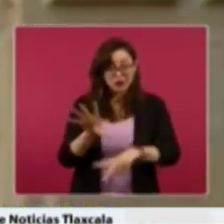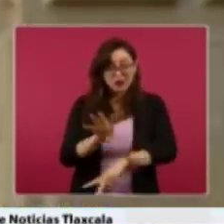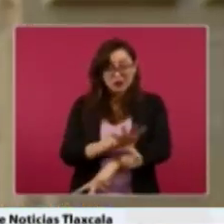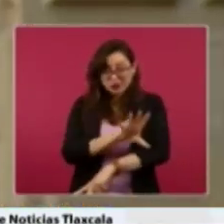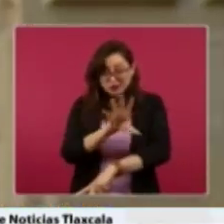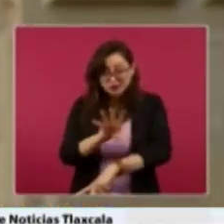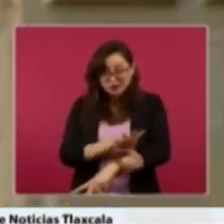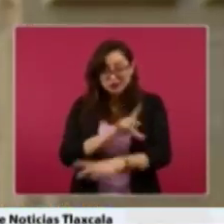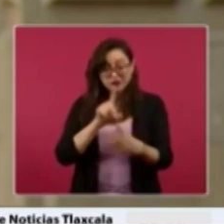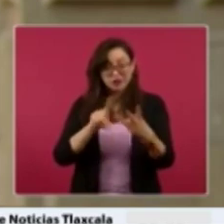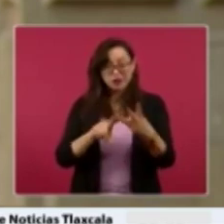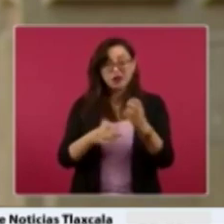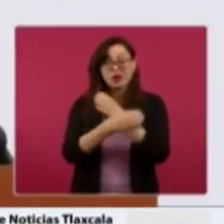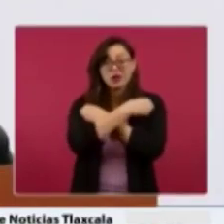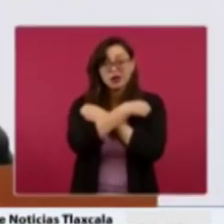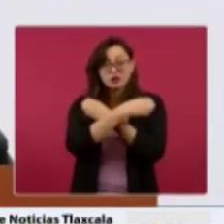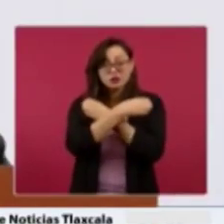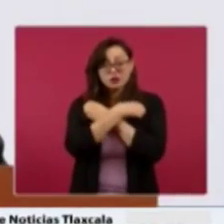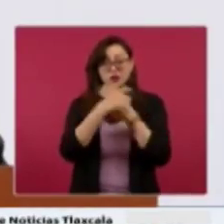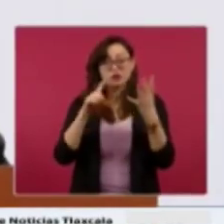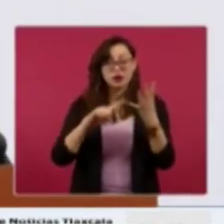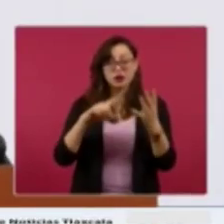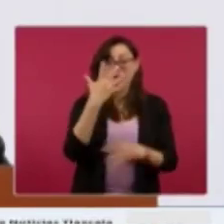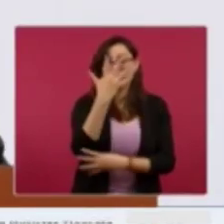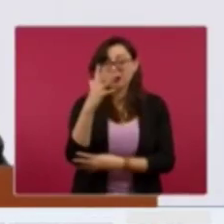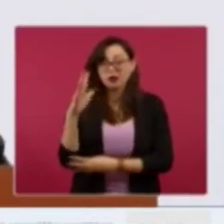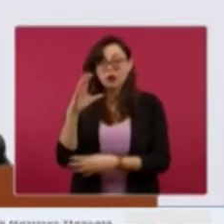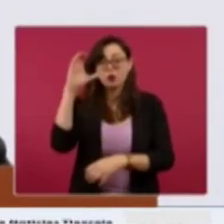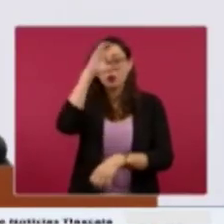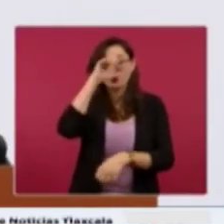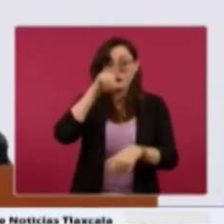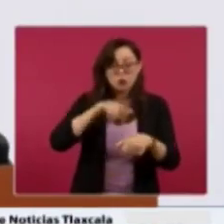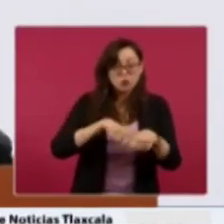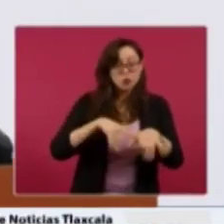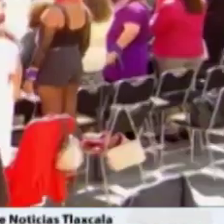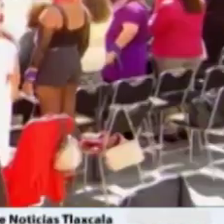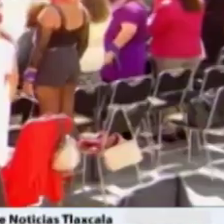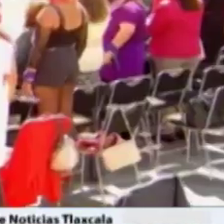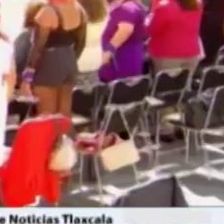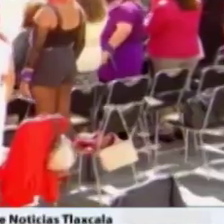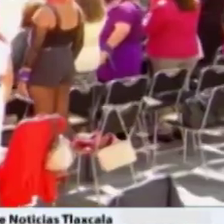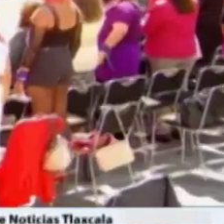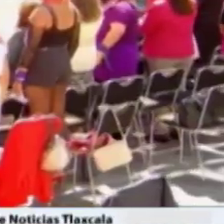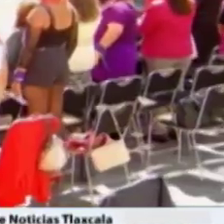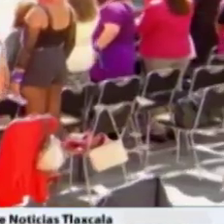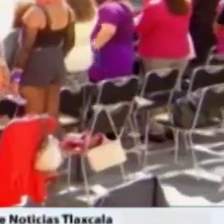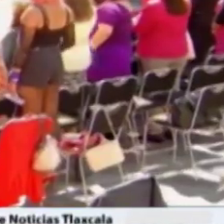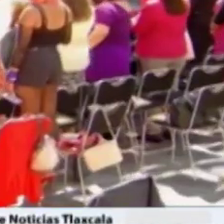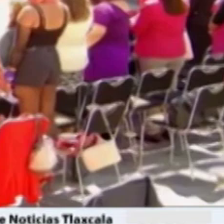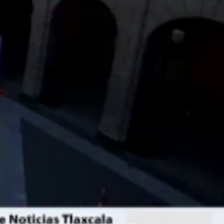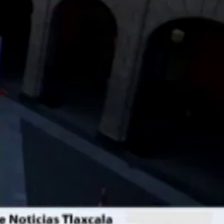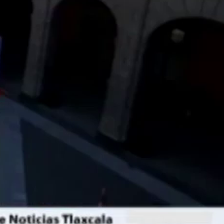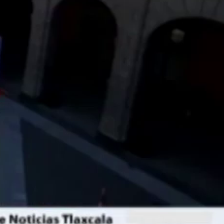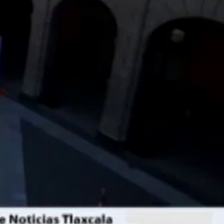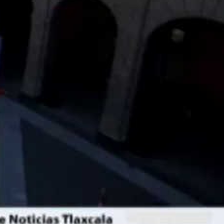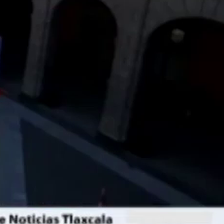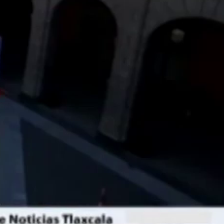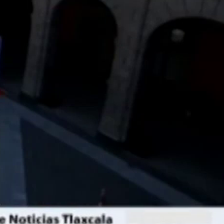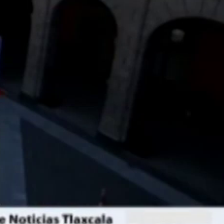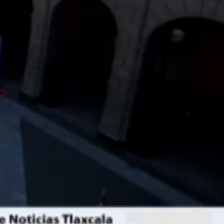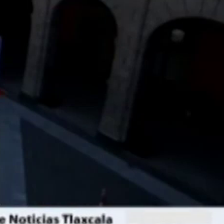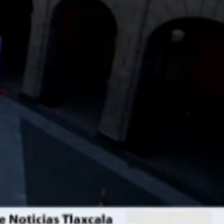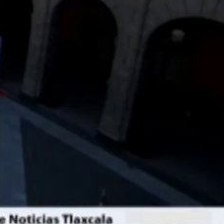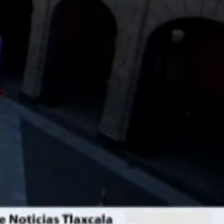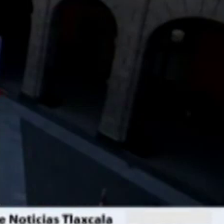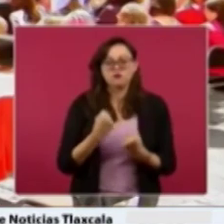Protección Ciudadana, Rosa Isela Rodríguez, recapituló el avance de los derechos de las mujeres a través de los años, destacando que este 2023 se conmemorarán